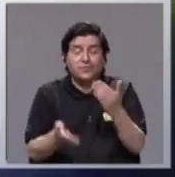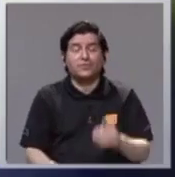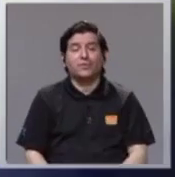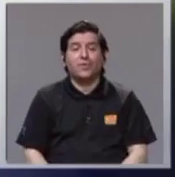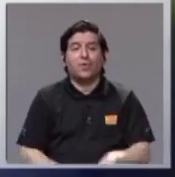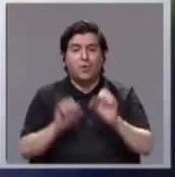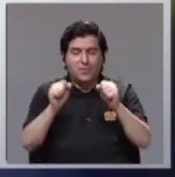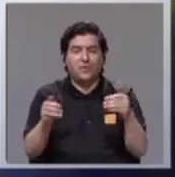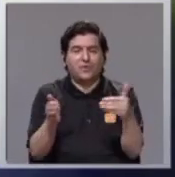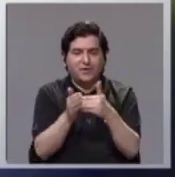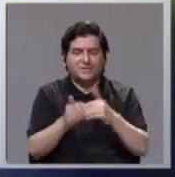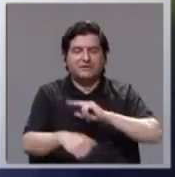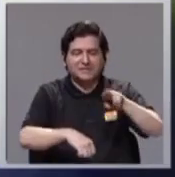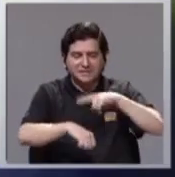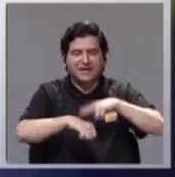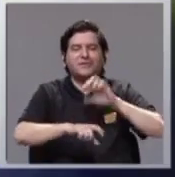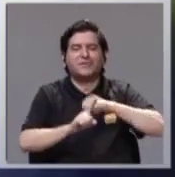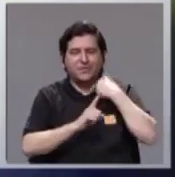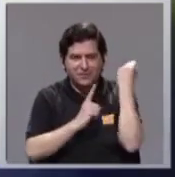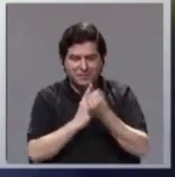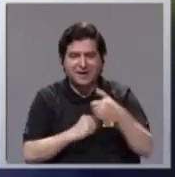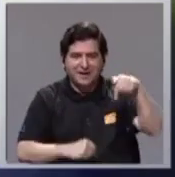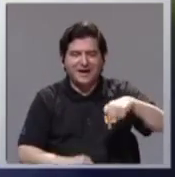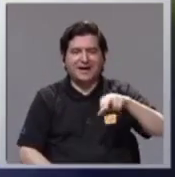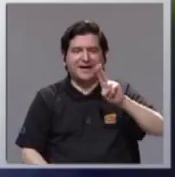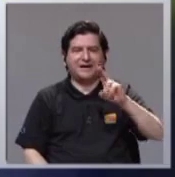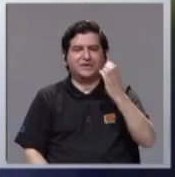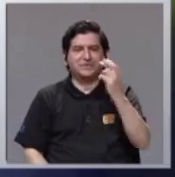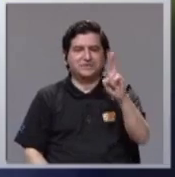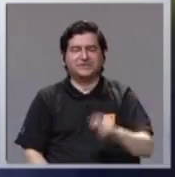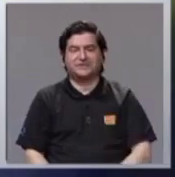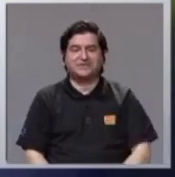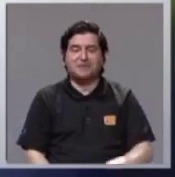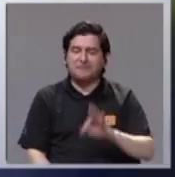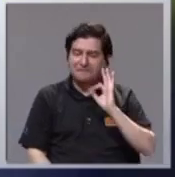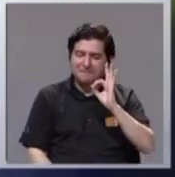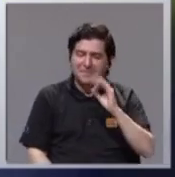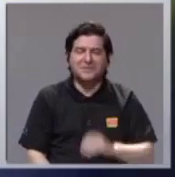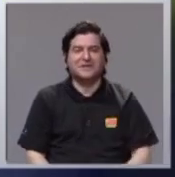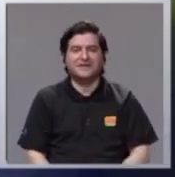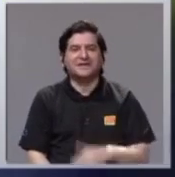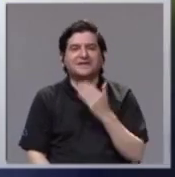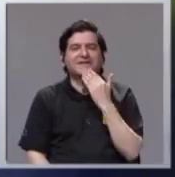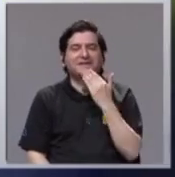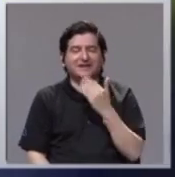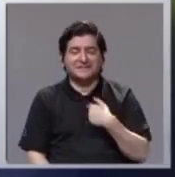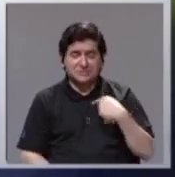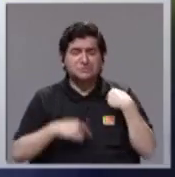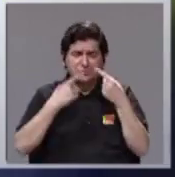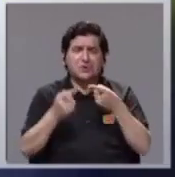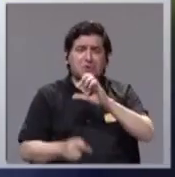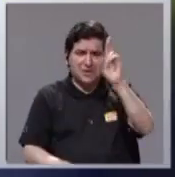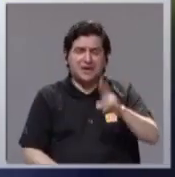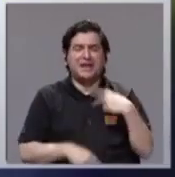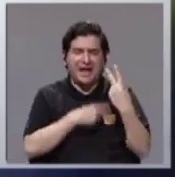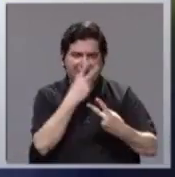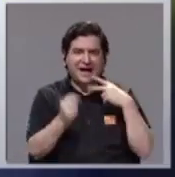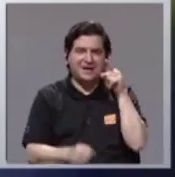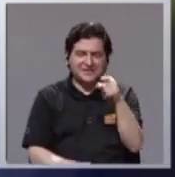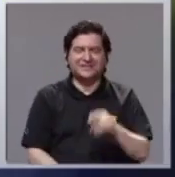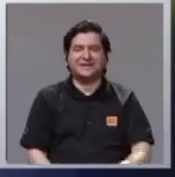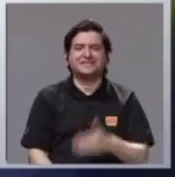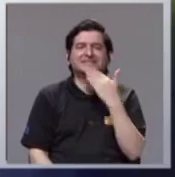día tenerlo cuando la normalidad regrese en la Universidad de Costa Rica. Muy bien. Gracias. Vendré a Costa Rica